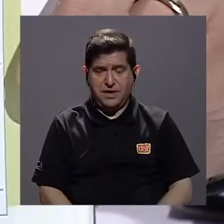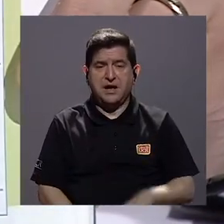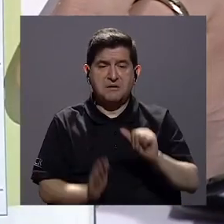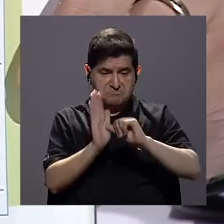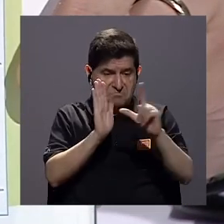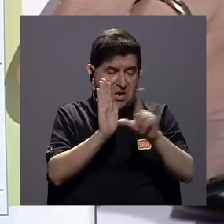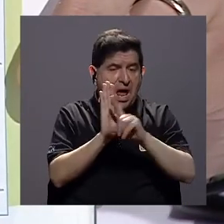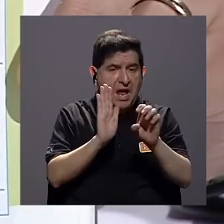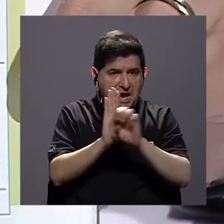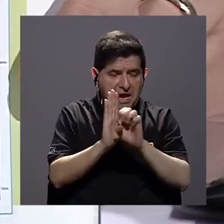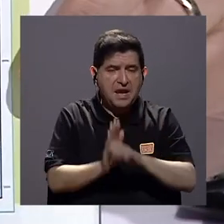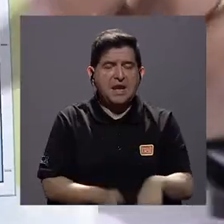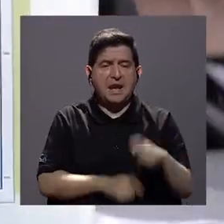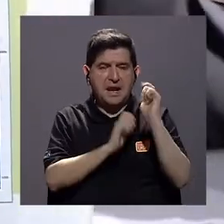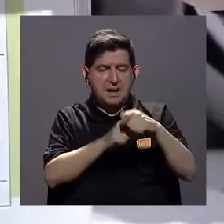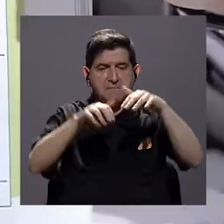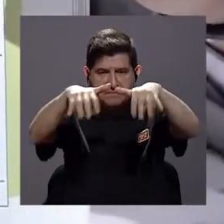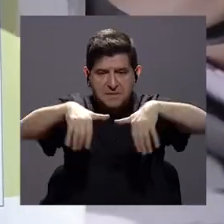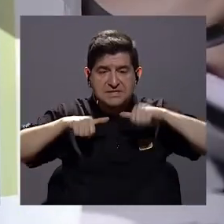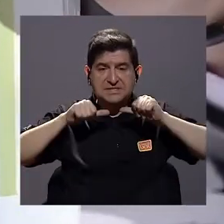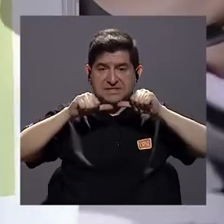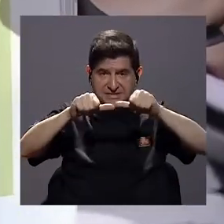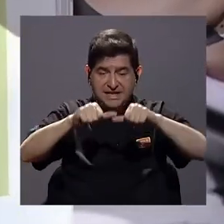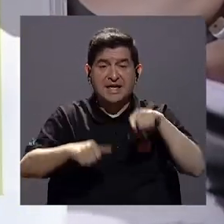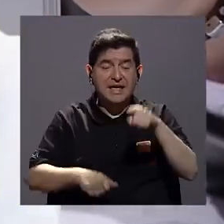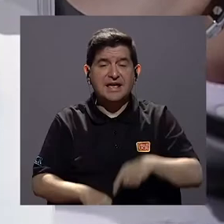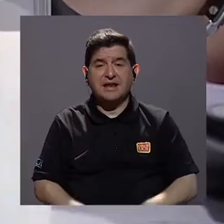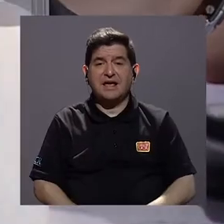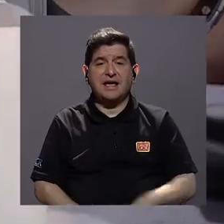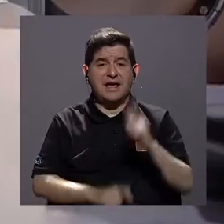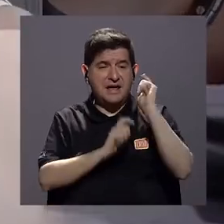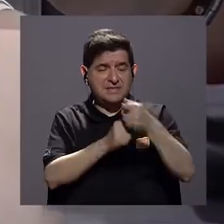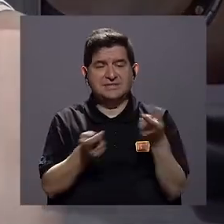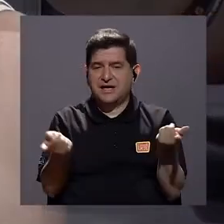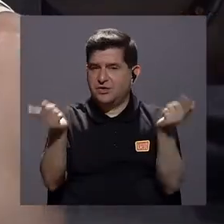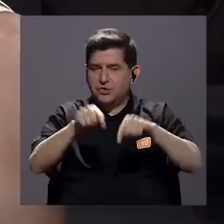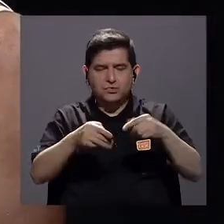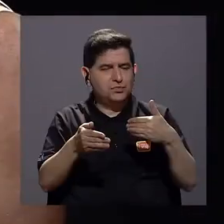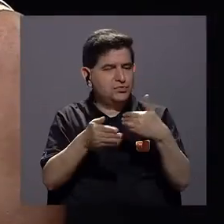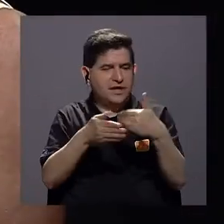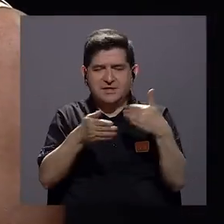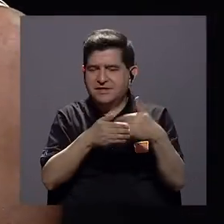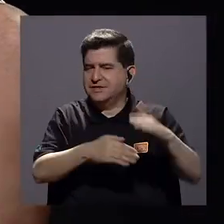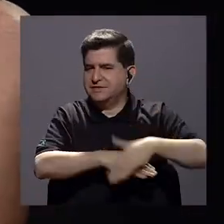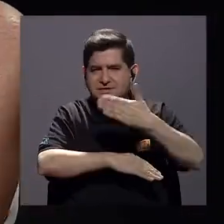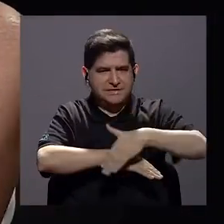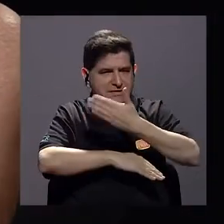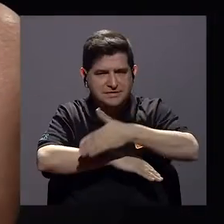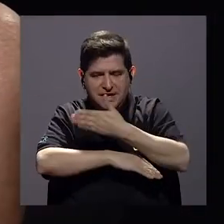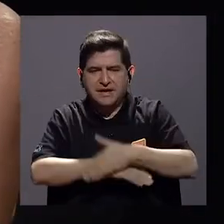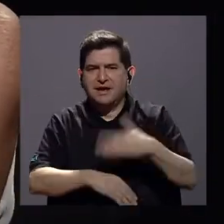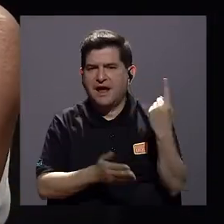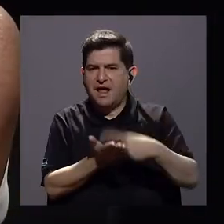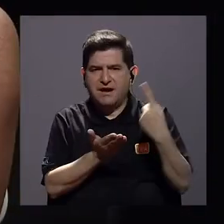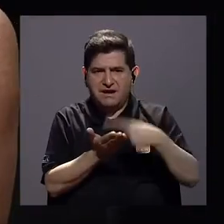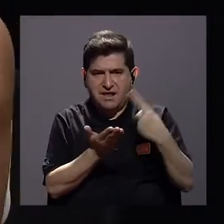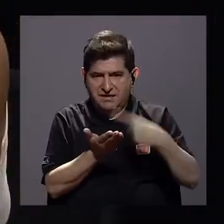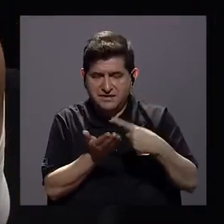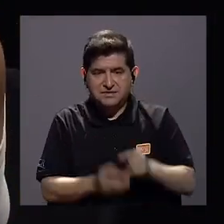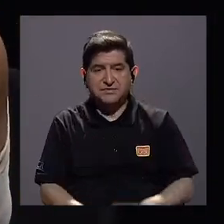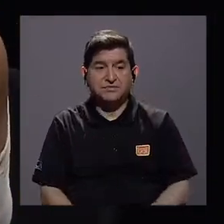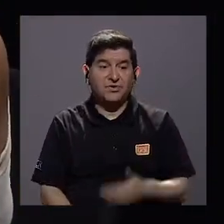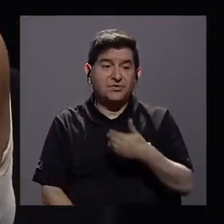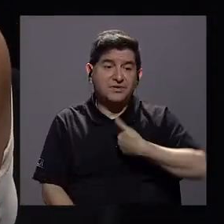Asamblea Legislativa, que la pesca de arrastre regresara, esa pesca no se va a dar cerca de la costa. Por lo tanto, ese debate es un debate